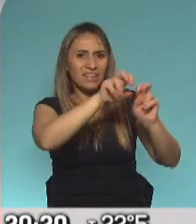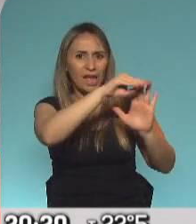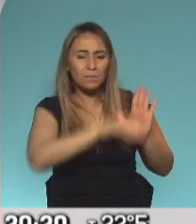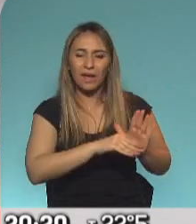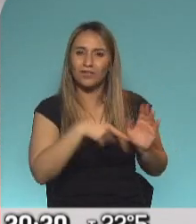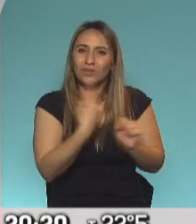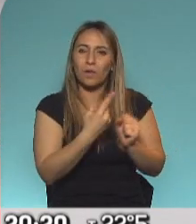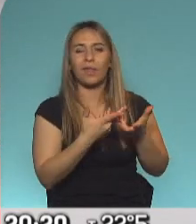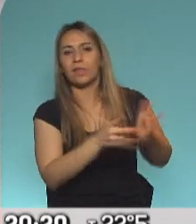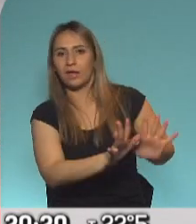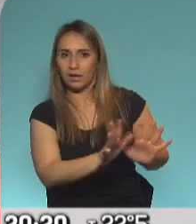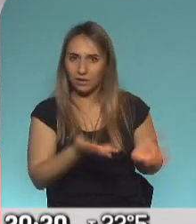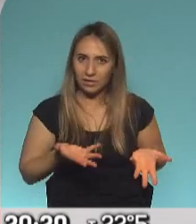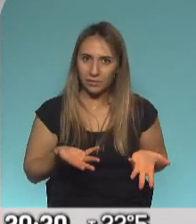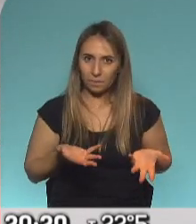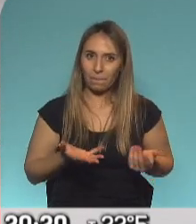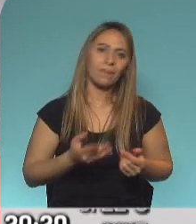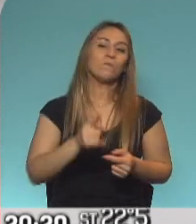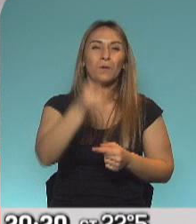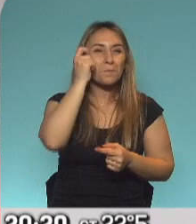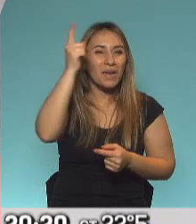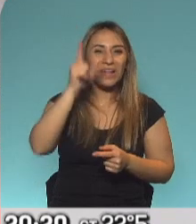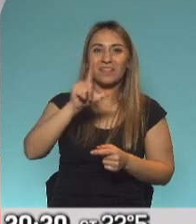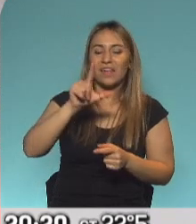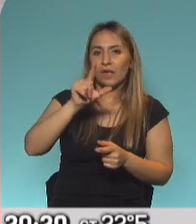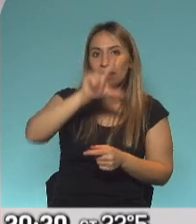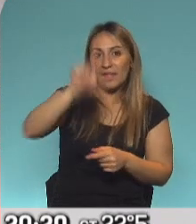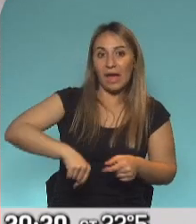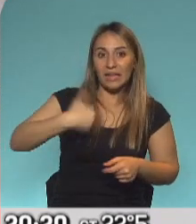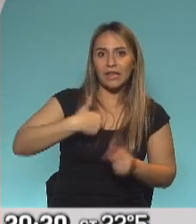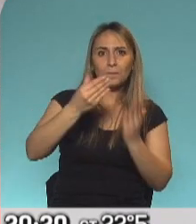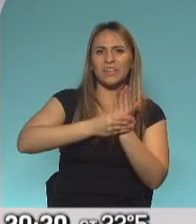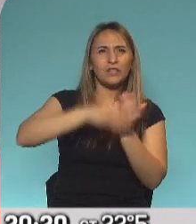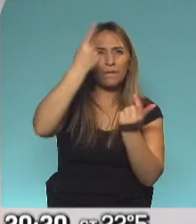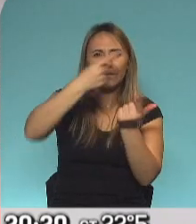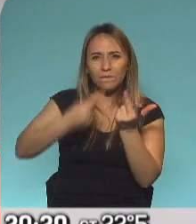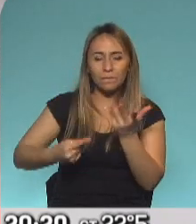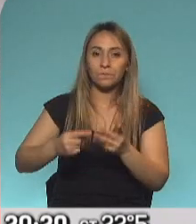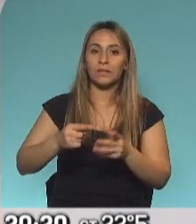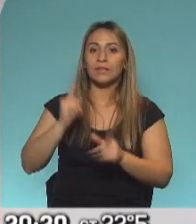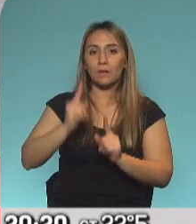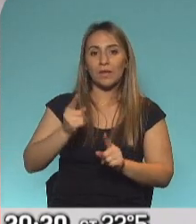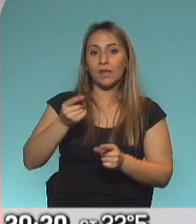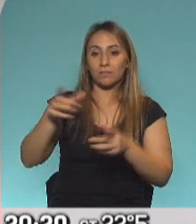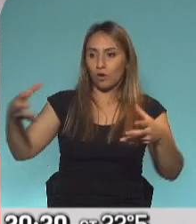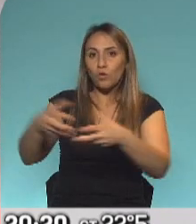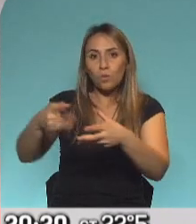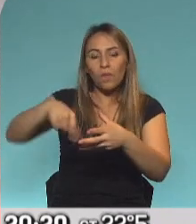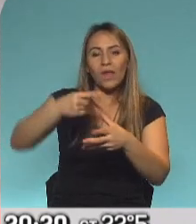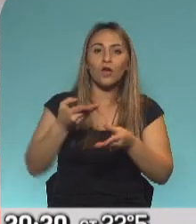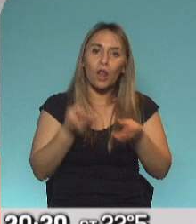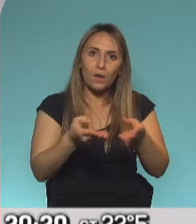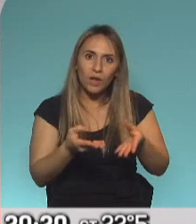ministros y ministras de este país, los colaboradores que el presidente ha elegido y ha honrado